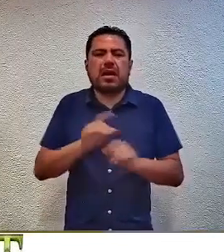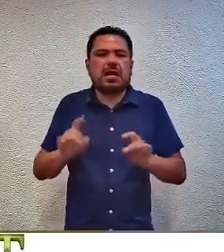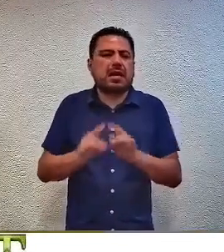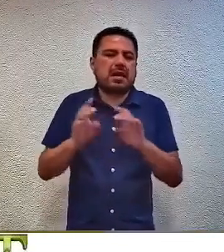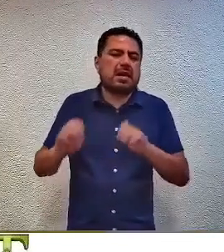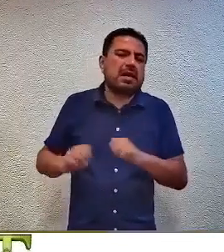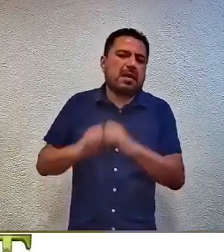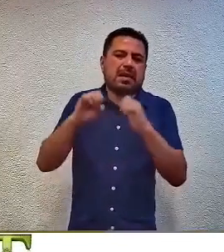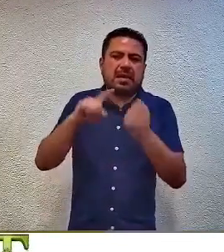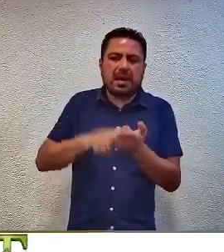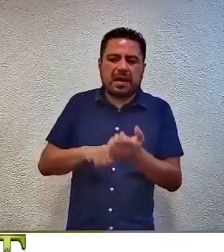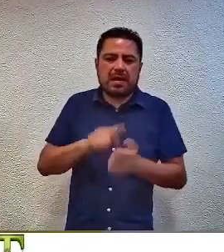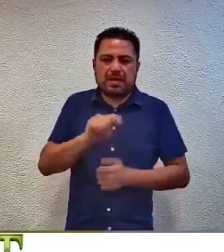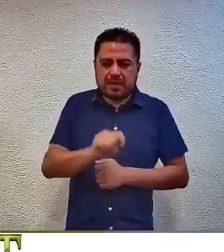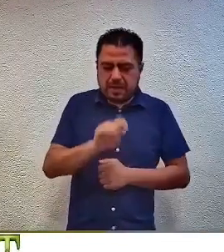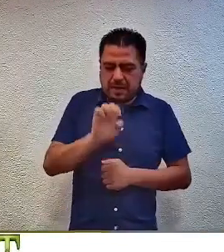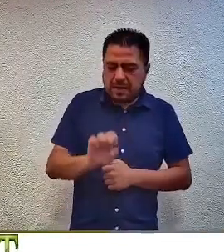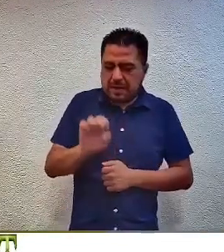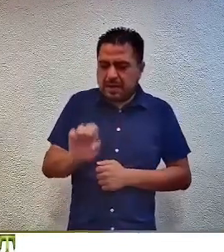de excusa